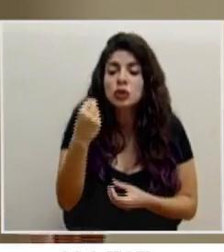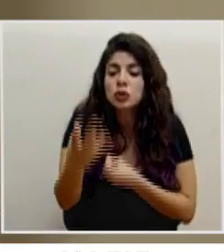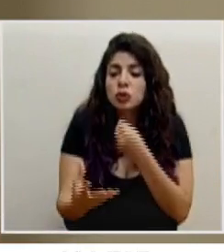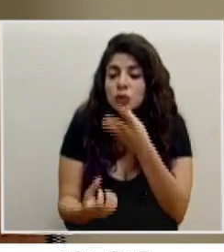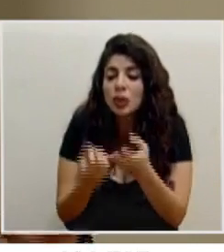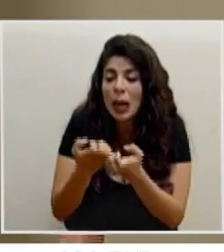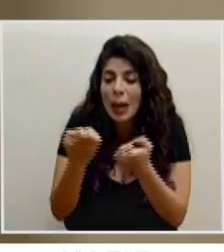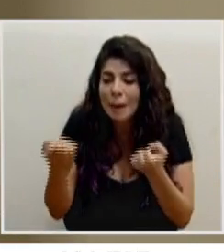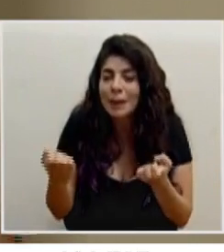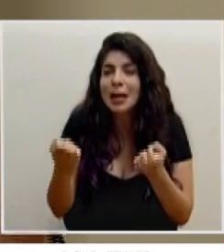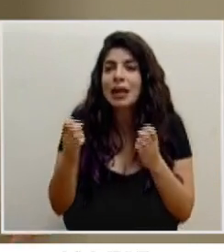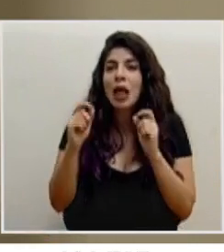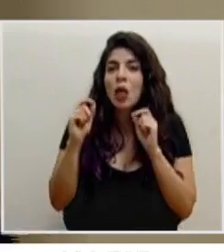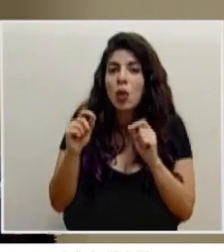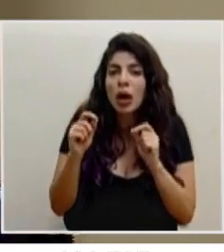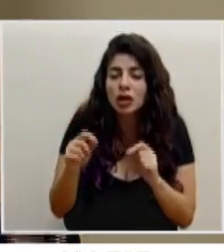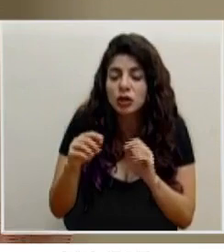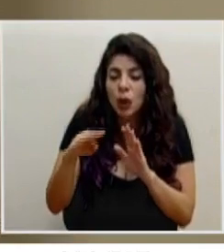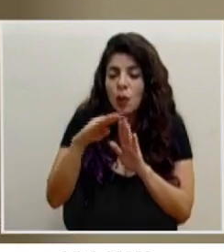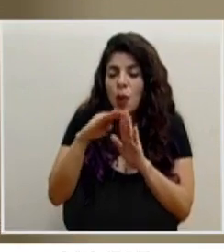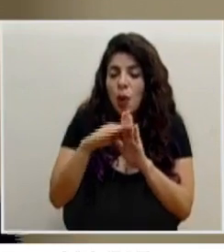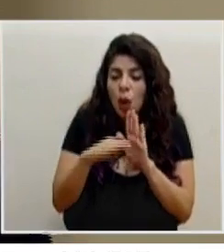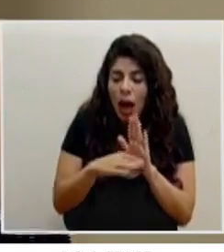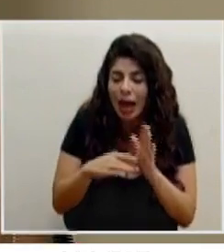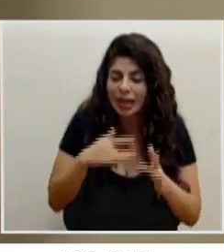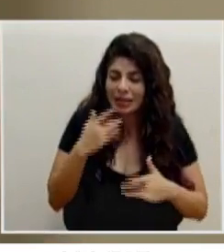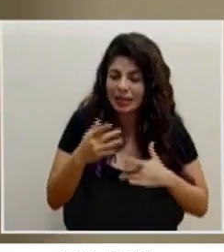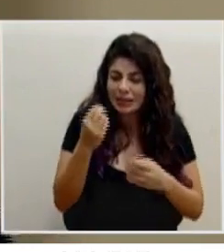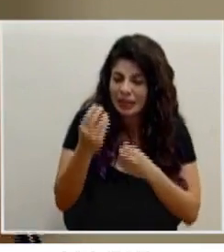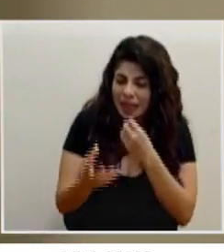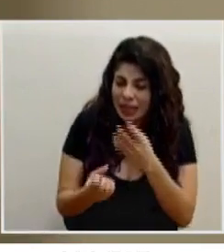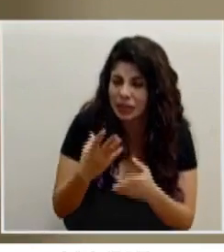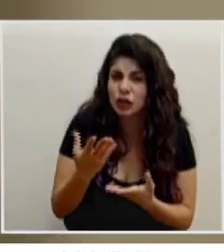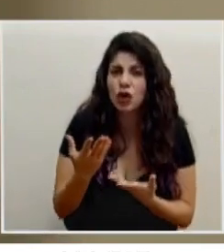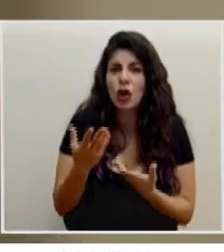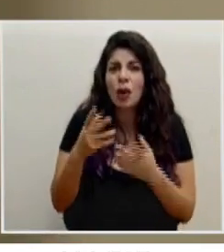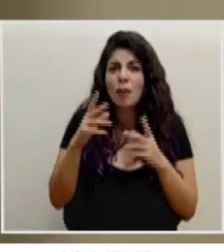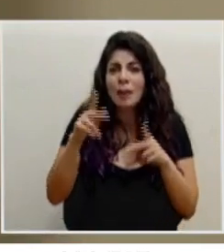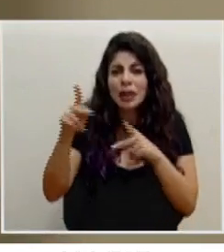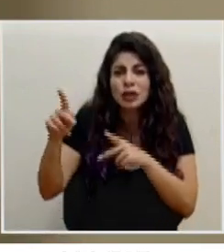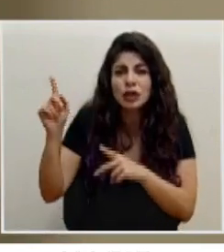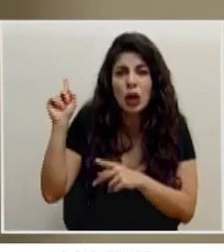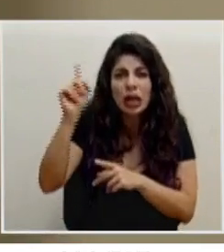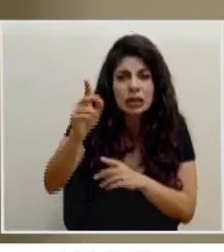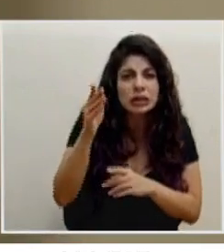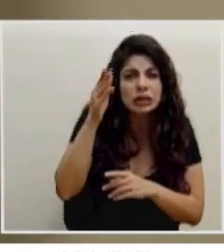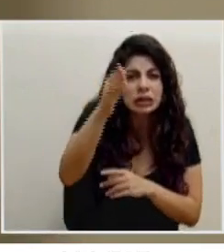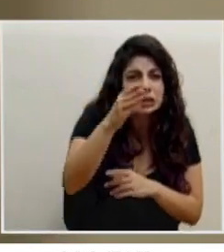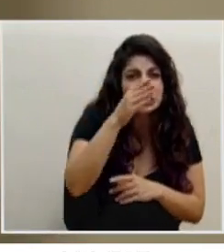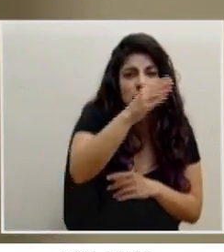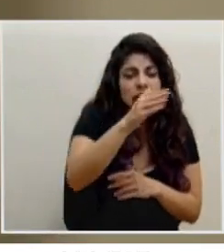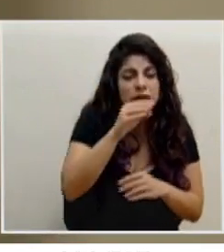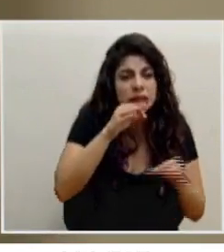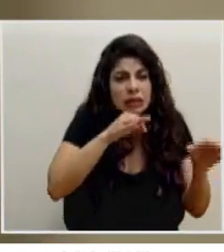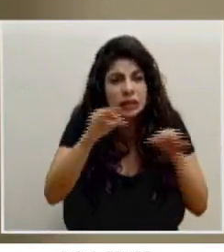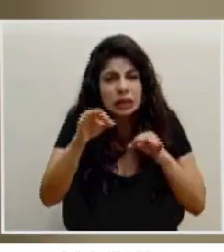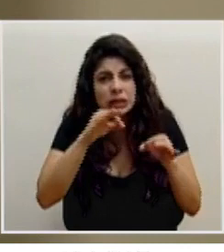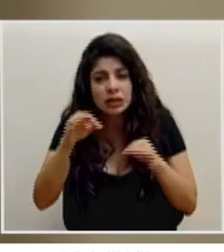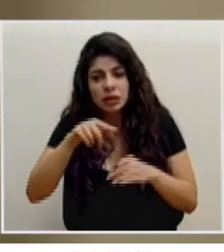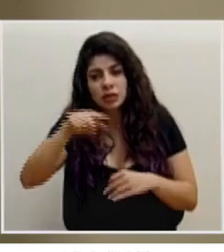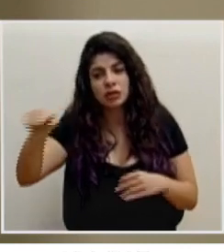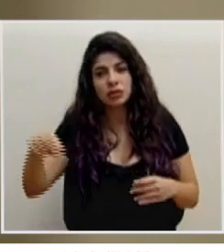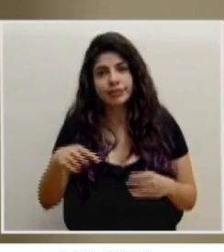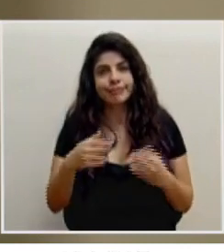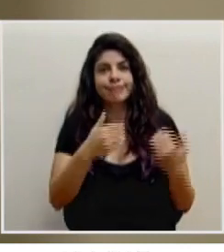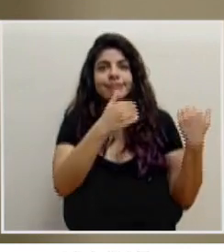herramientas, educación, sensibilización, protocolos, gente supervisando, tenemos mecanismos de estar con esto, y claro que también al final pasa por una